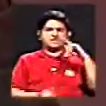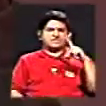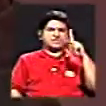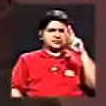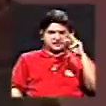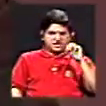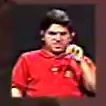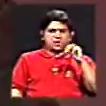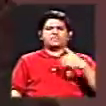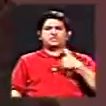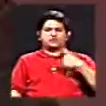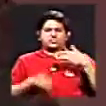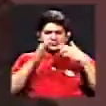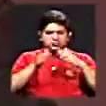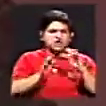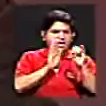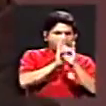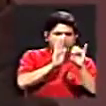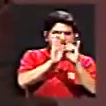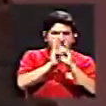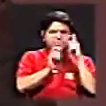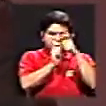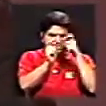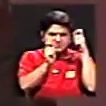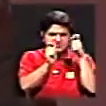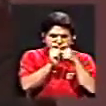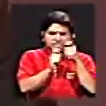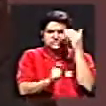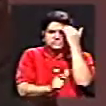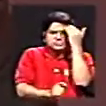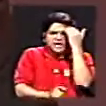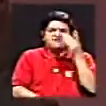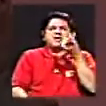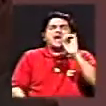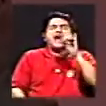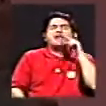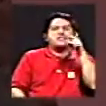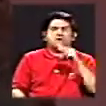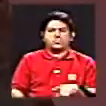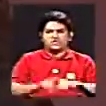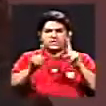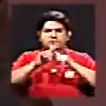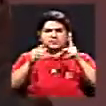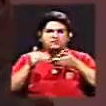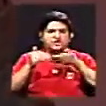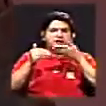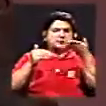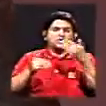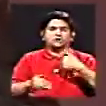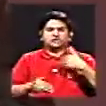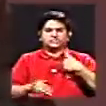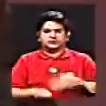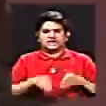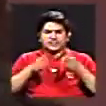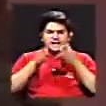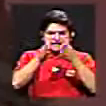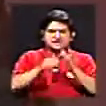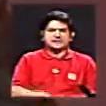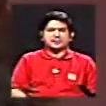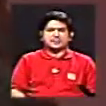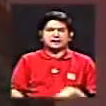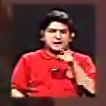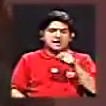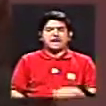carretera, se identifican con precisión exactamente en dónde están ubicados los diferentes elementos de la carretera, las cunetas,